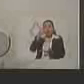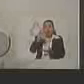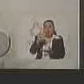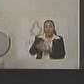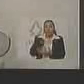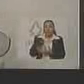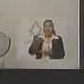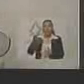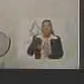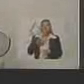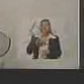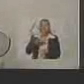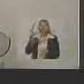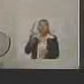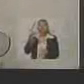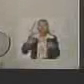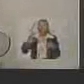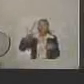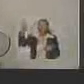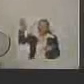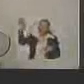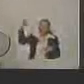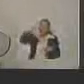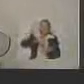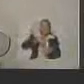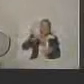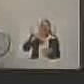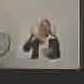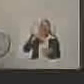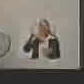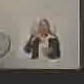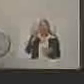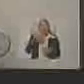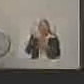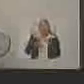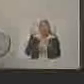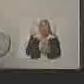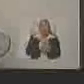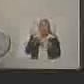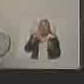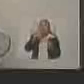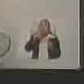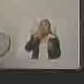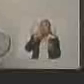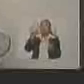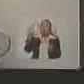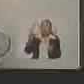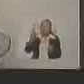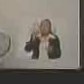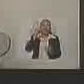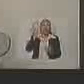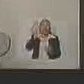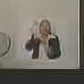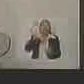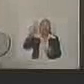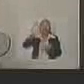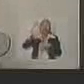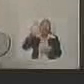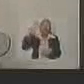que darle seguimiento a cada una de las inquietudes de los vecinos, a cada una de las denuncias. Hay